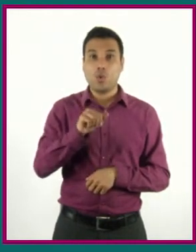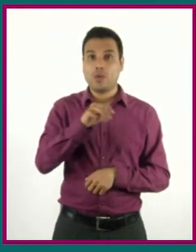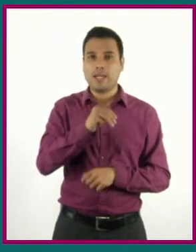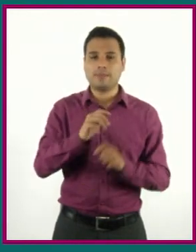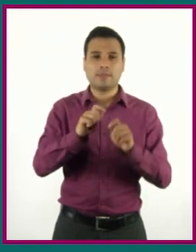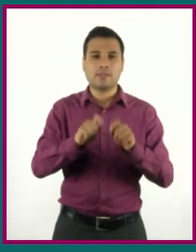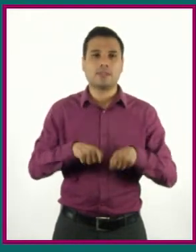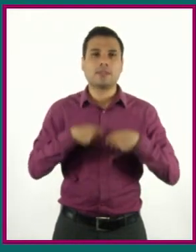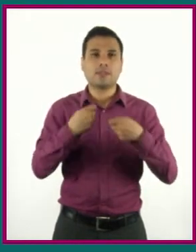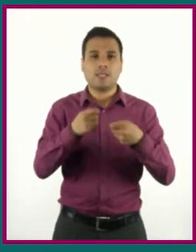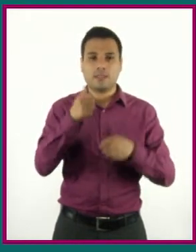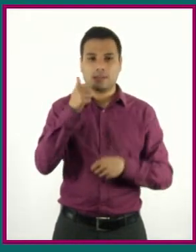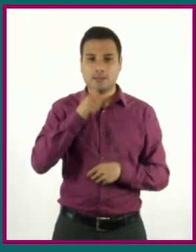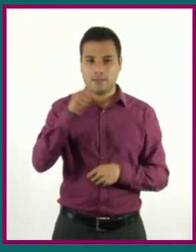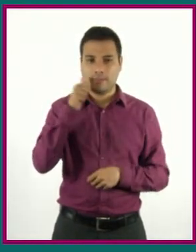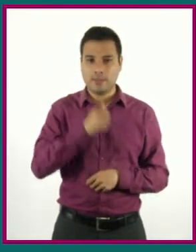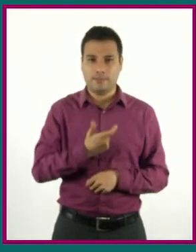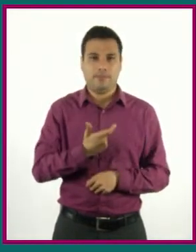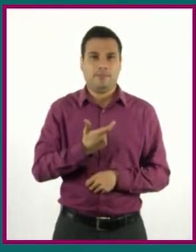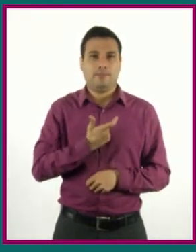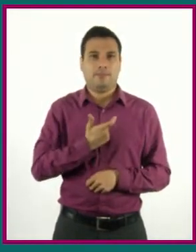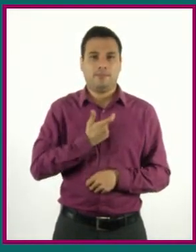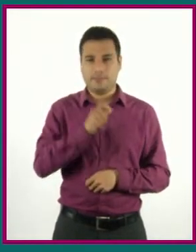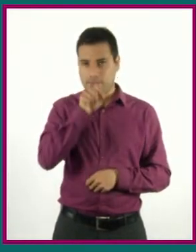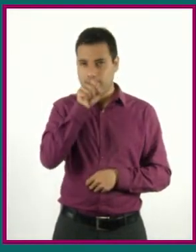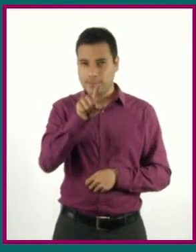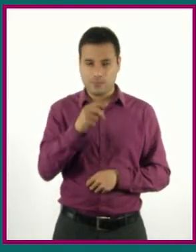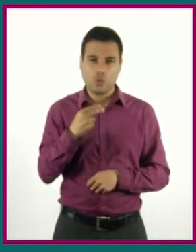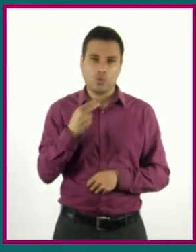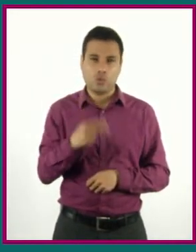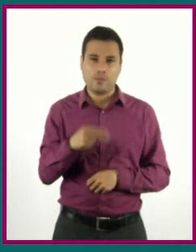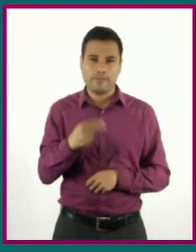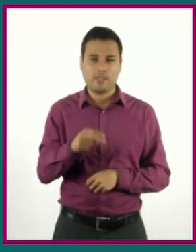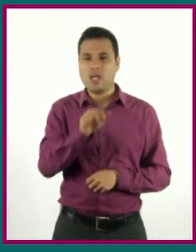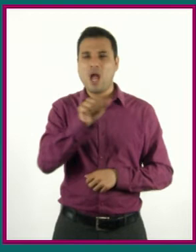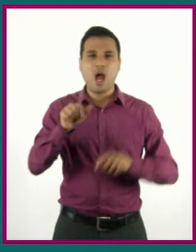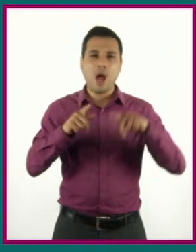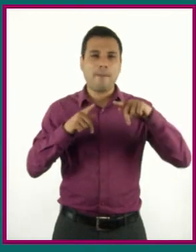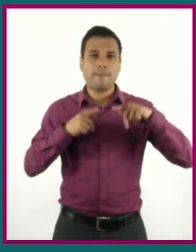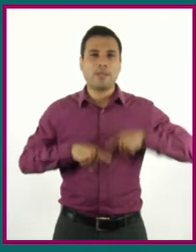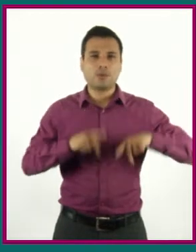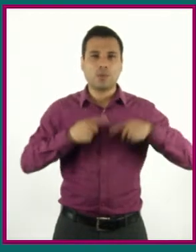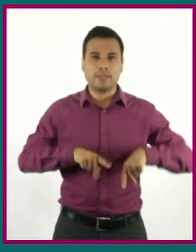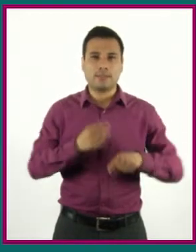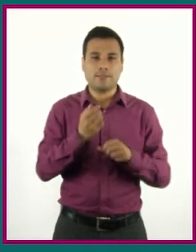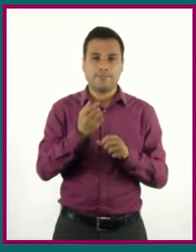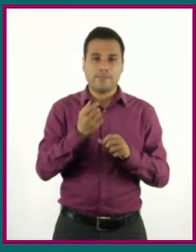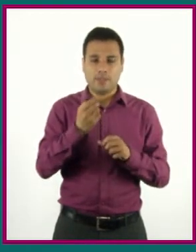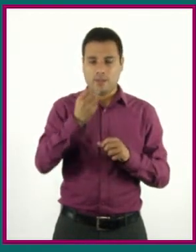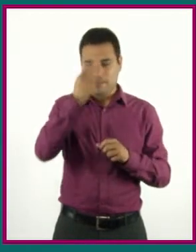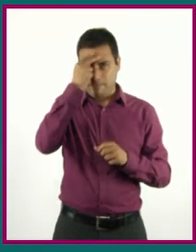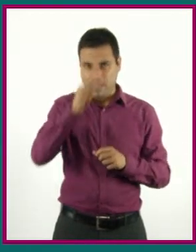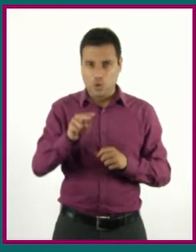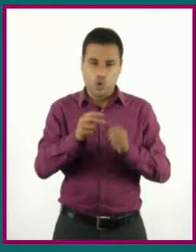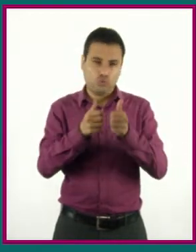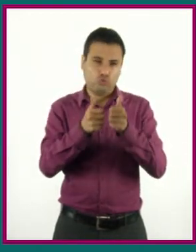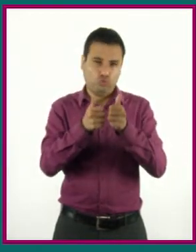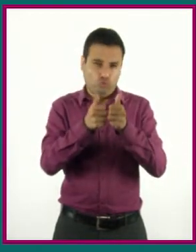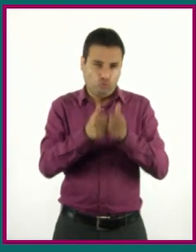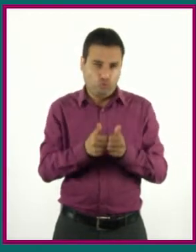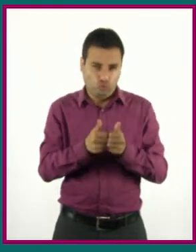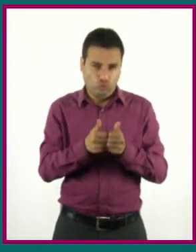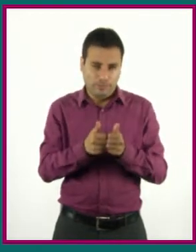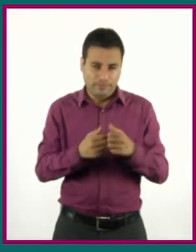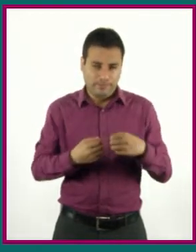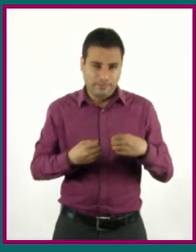anualmente una medalla en su nombre a las y los investigadores residentes en México que se hayan destacado por sus